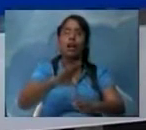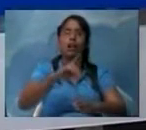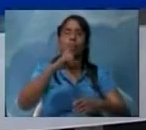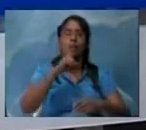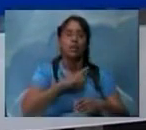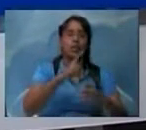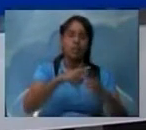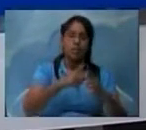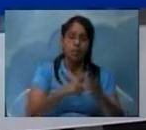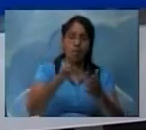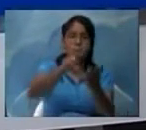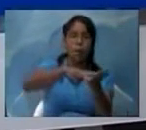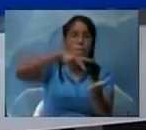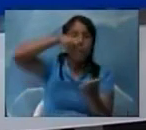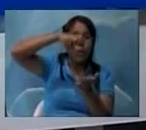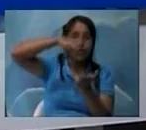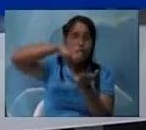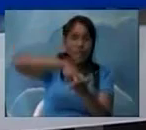Y de todo instrumento de música.